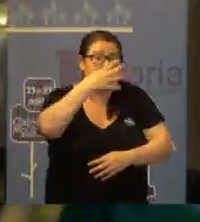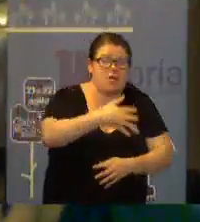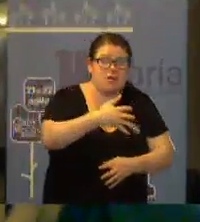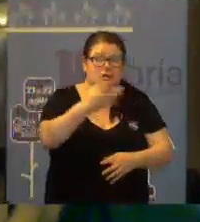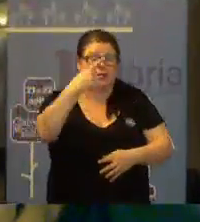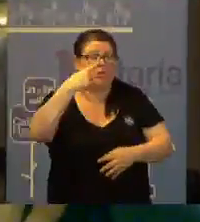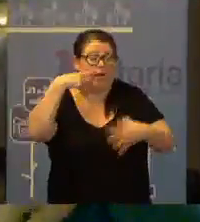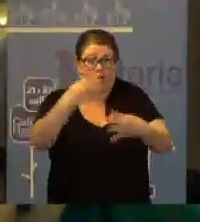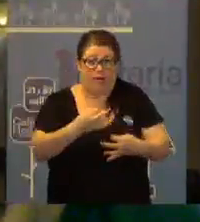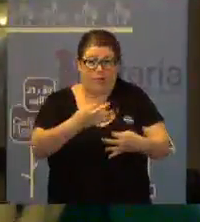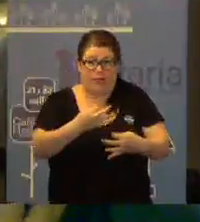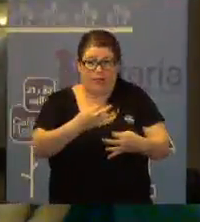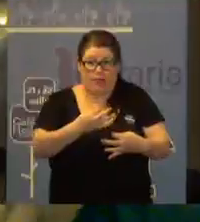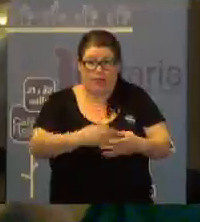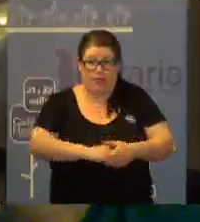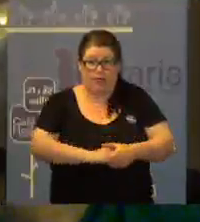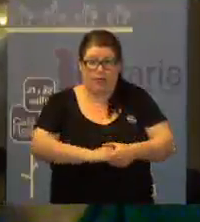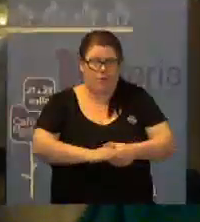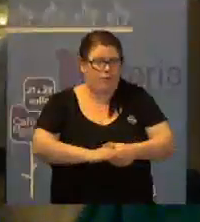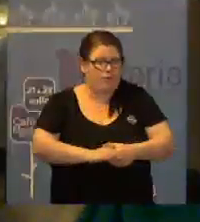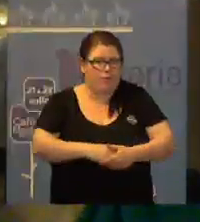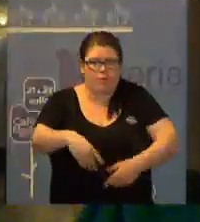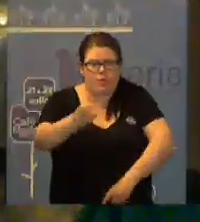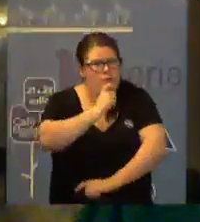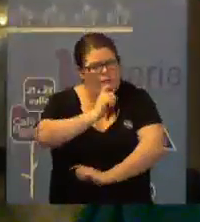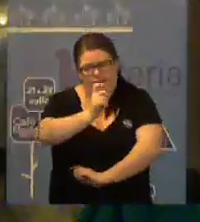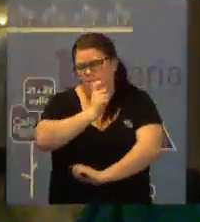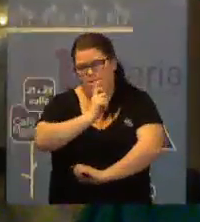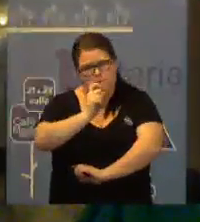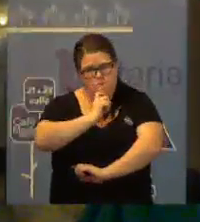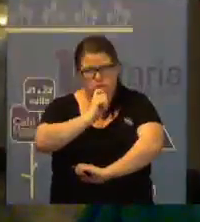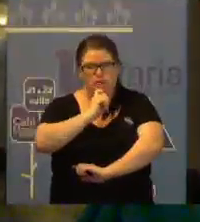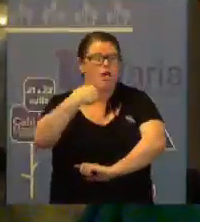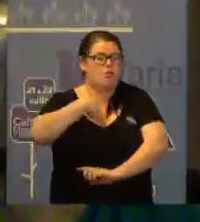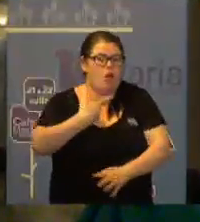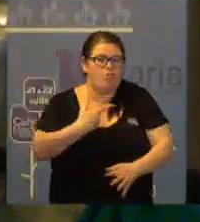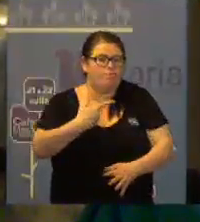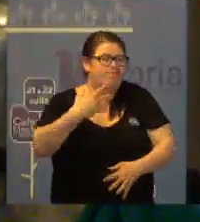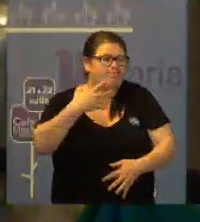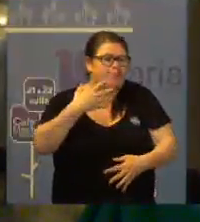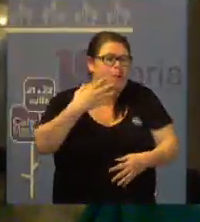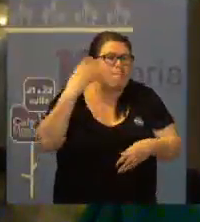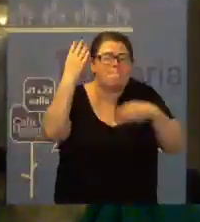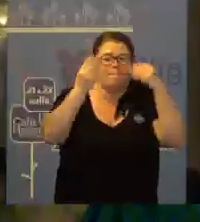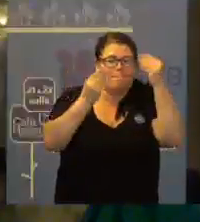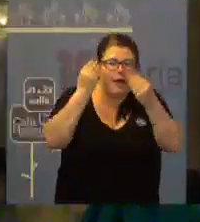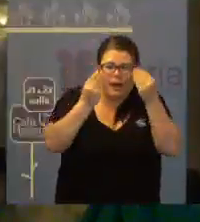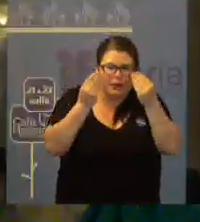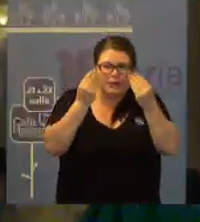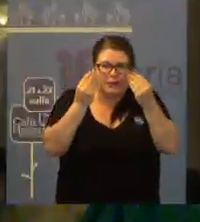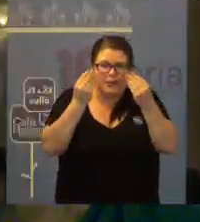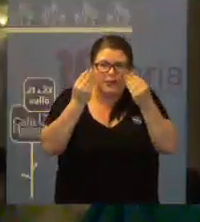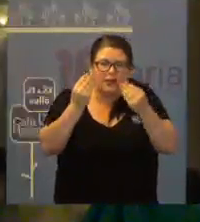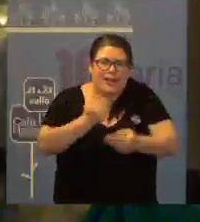eso realmente é terriblemente complexo e difícil, e estou bastante cerca de pensar que casi